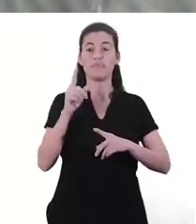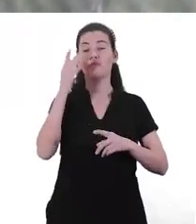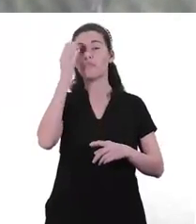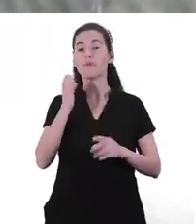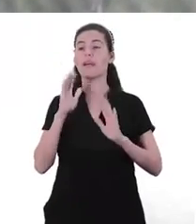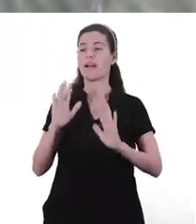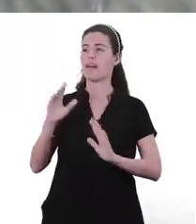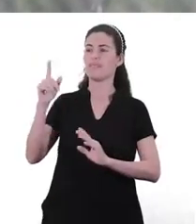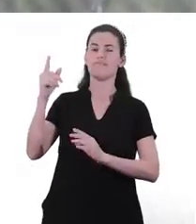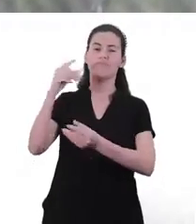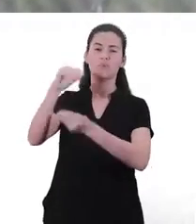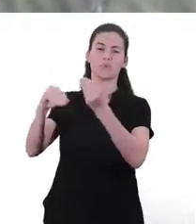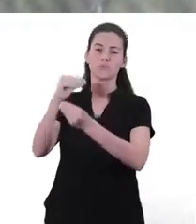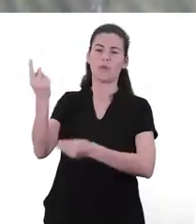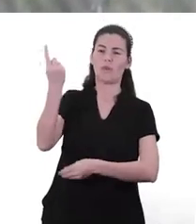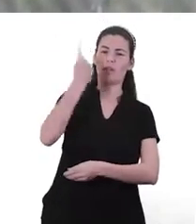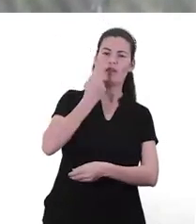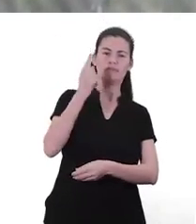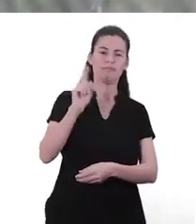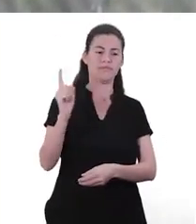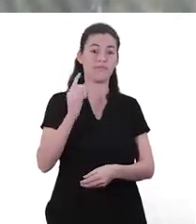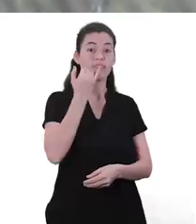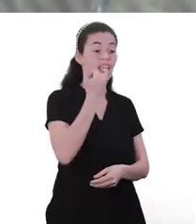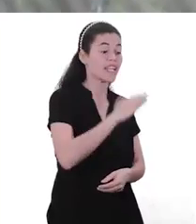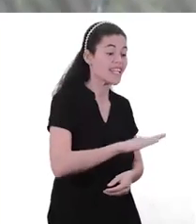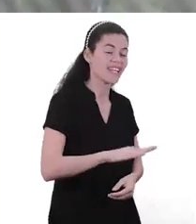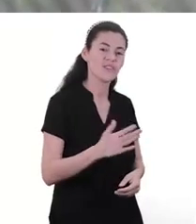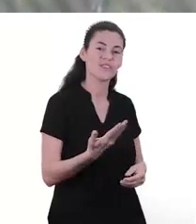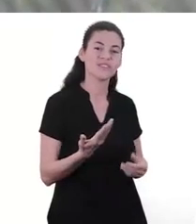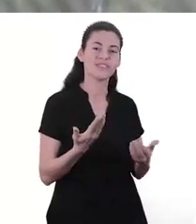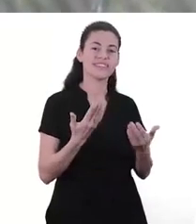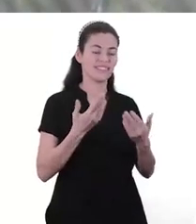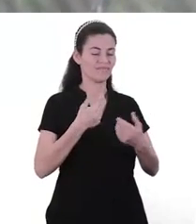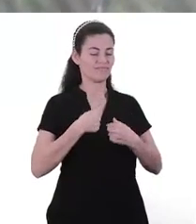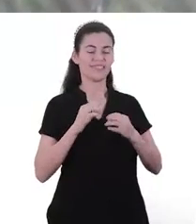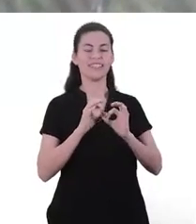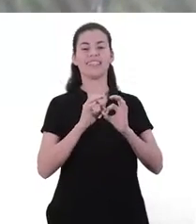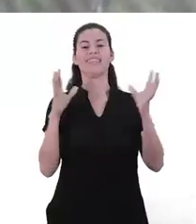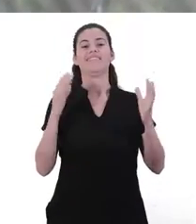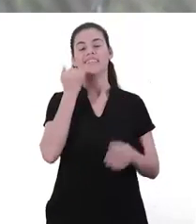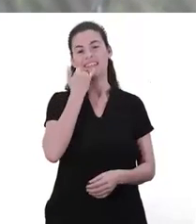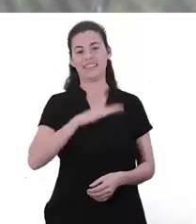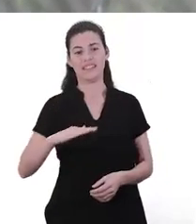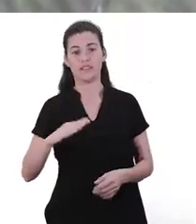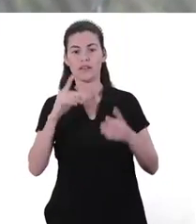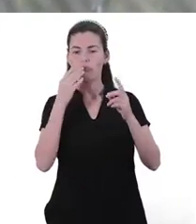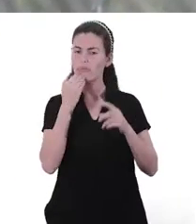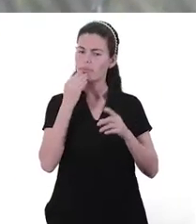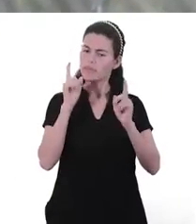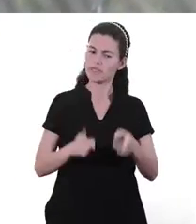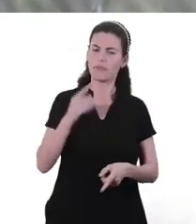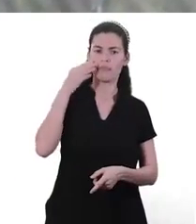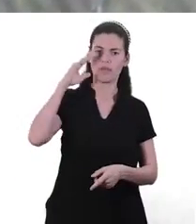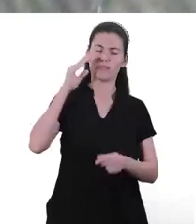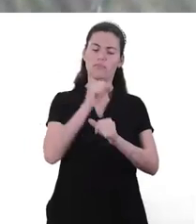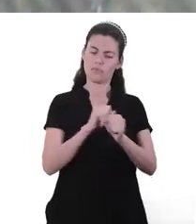nos obliga a utilizar y de niño no. Claro. Pero de niño somos nosotros ahí, ahí somos libres. Pero de adulto también tenemos que animar a